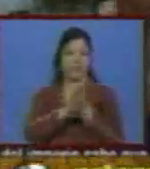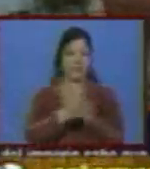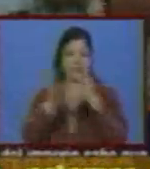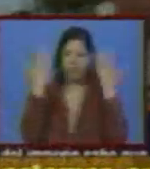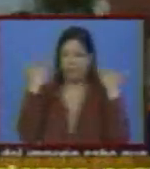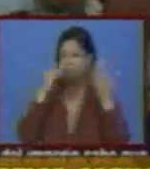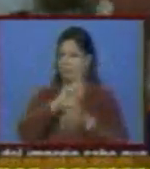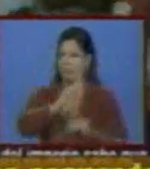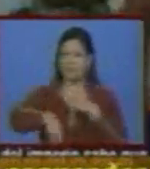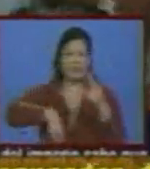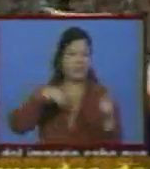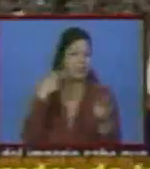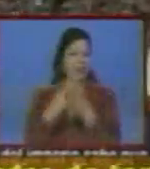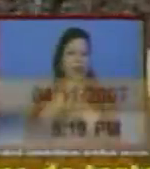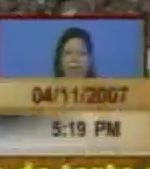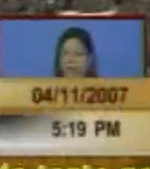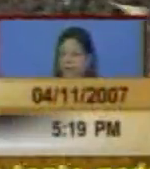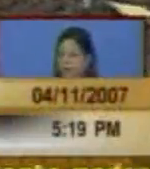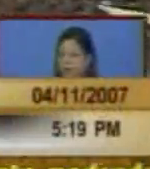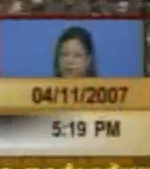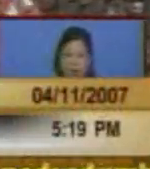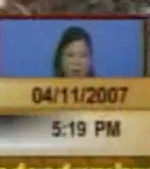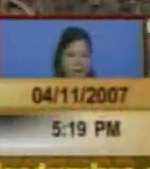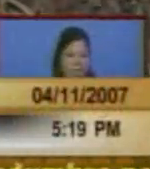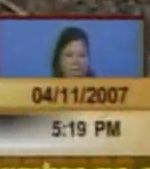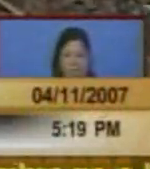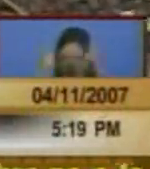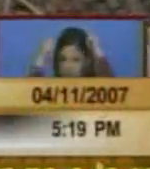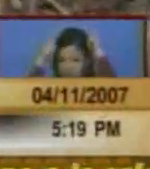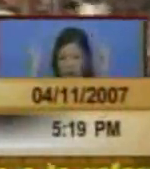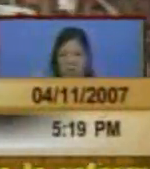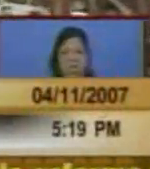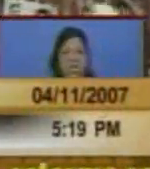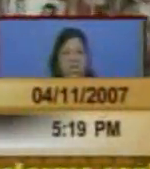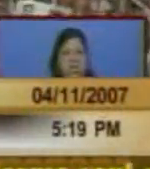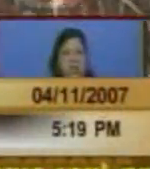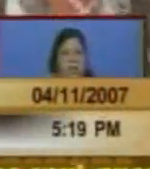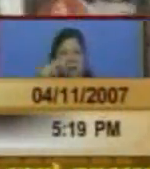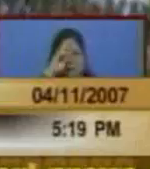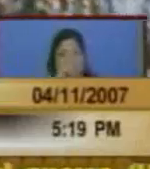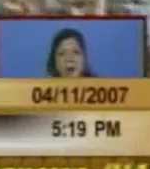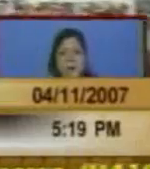videotape! ¡No lo vamos a permitir, hijitos de papá!